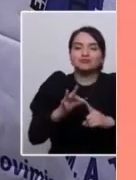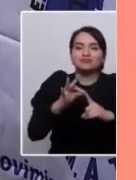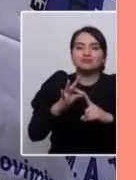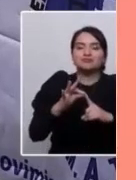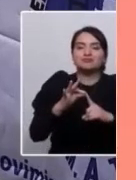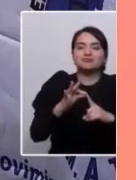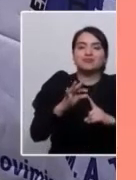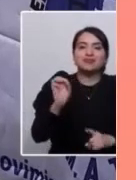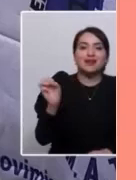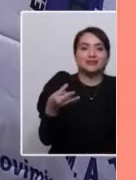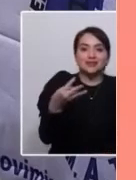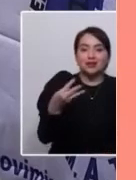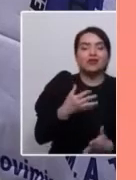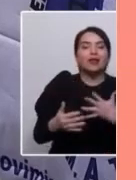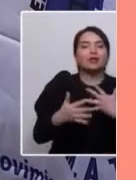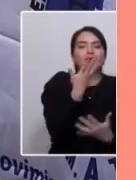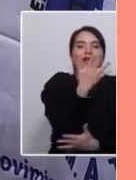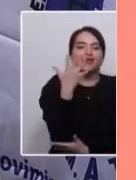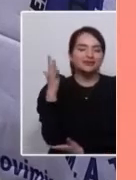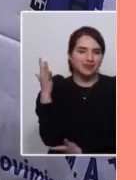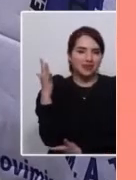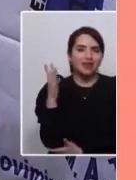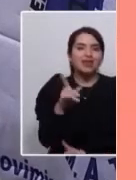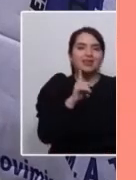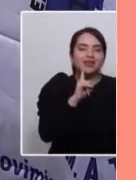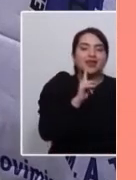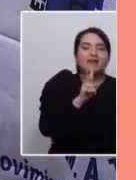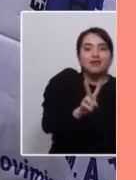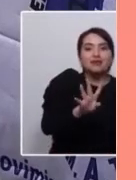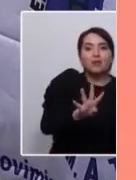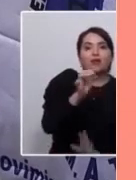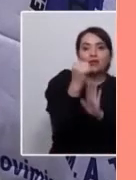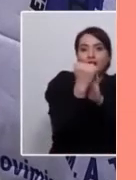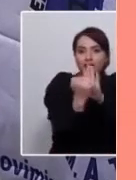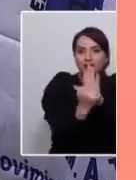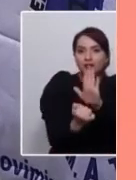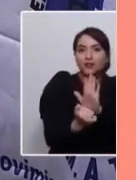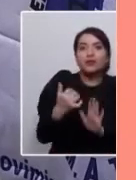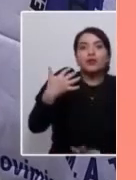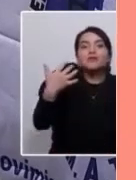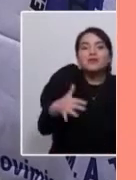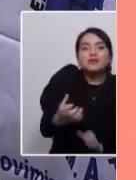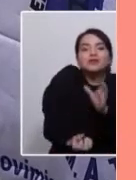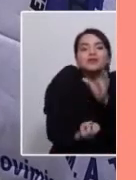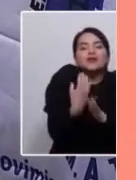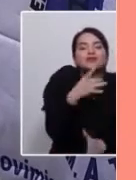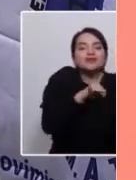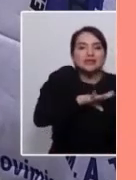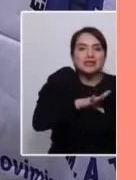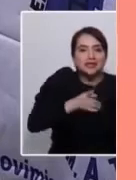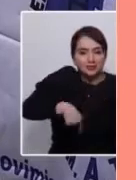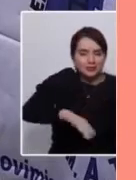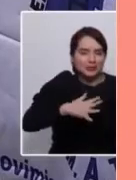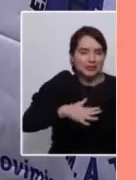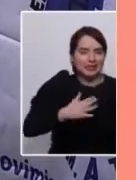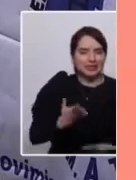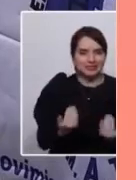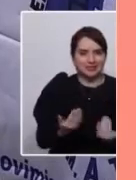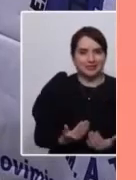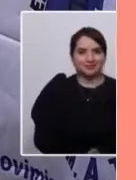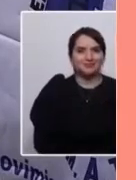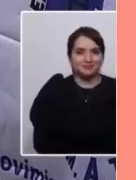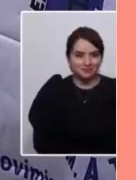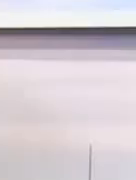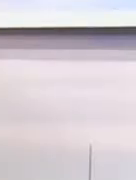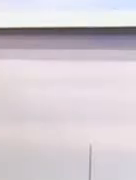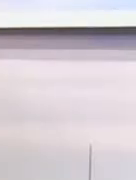establece: Chile reconoce la coexistencia de diversos pueblos y naciones en el marco de la unidad del Estado. La unidad del Estado. Perfecto. Bien, es